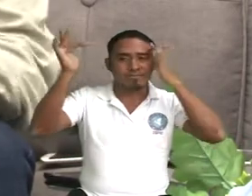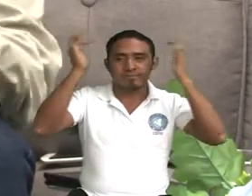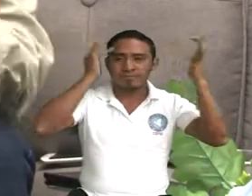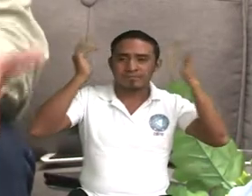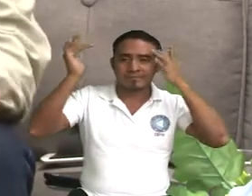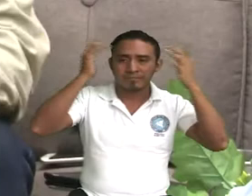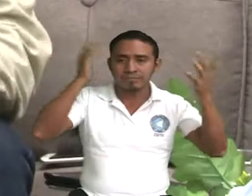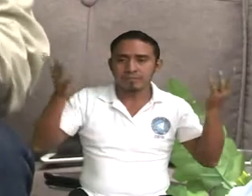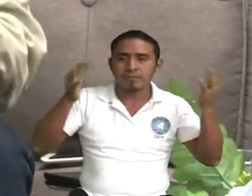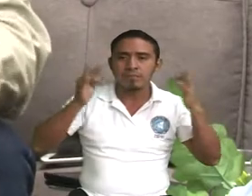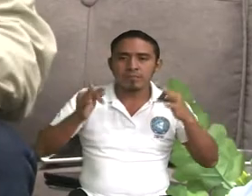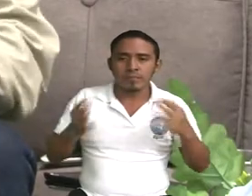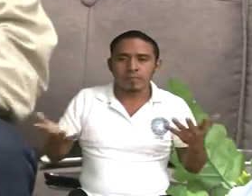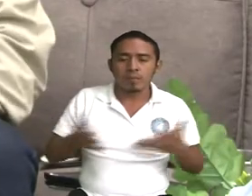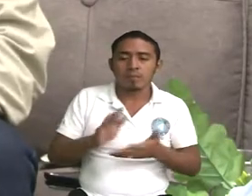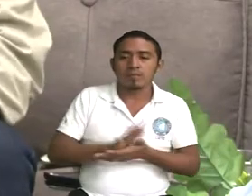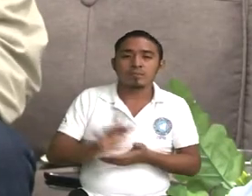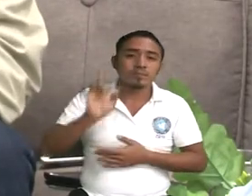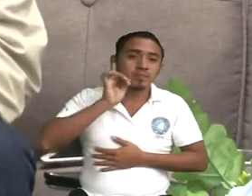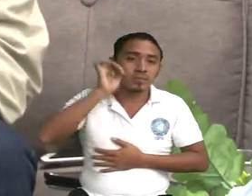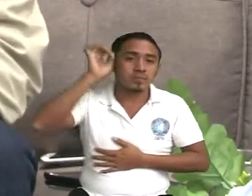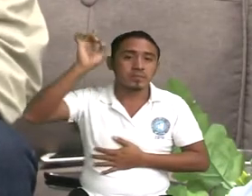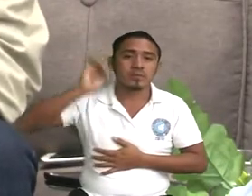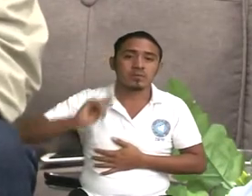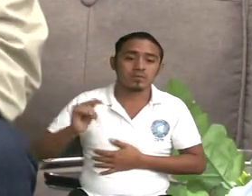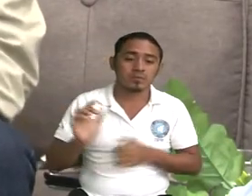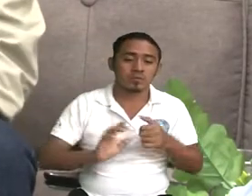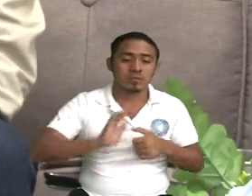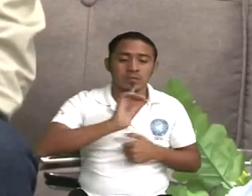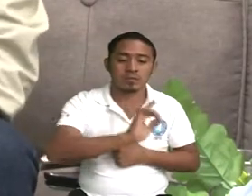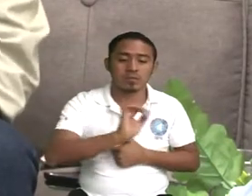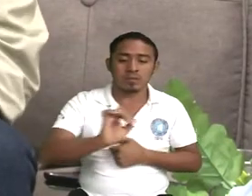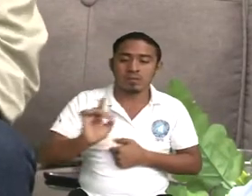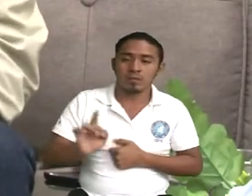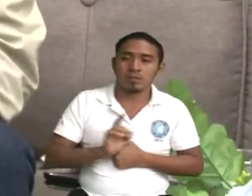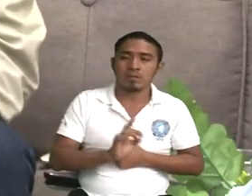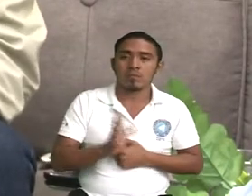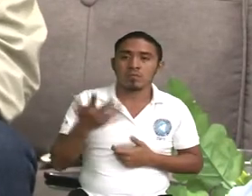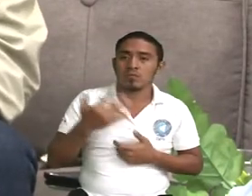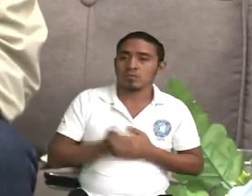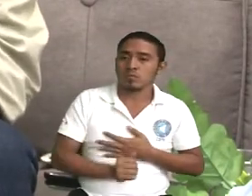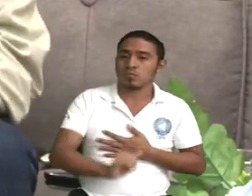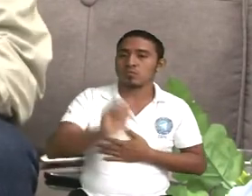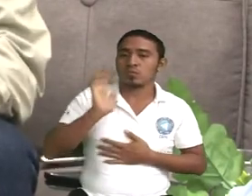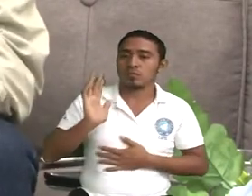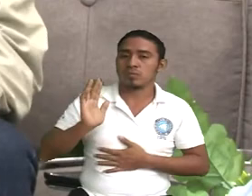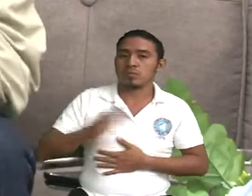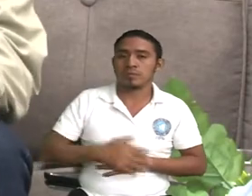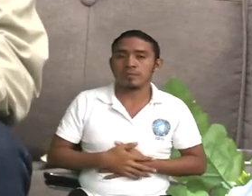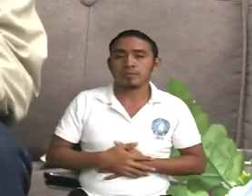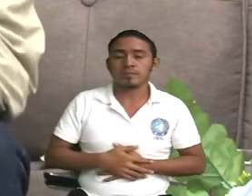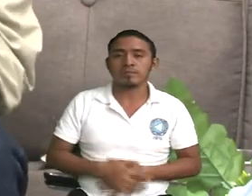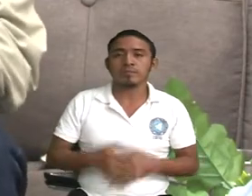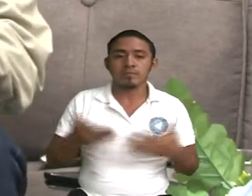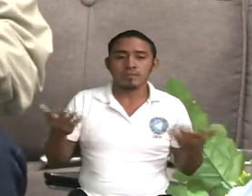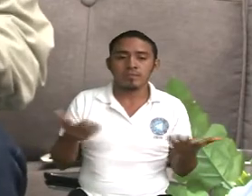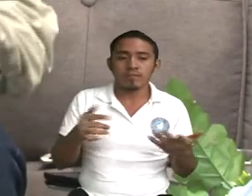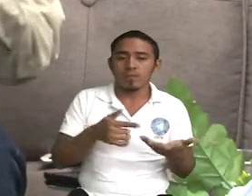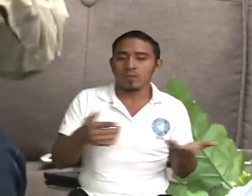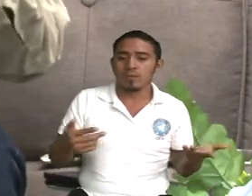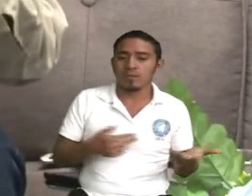esa formación, por el desarrollo de cada uno de sus hijos, y eso